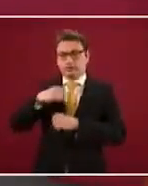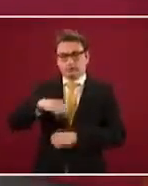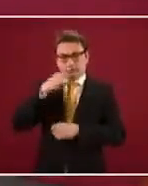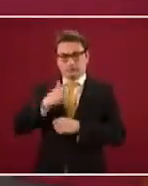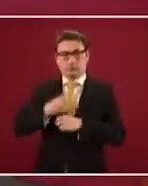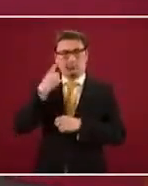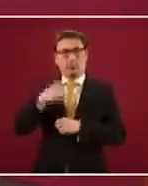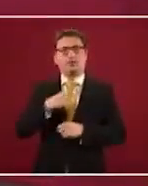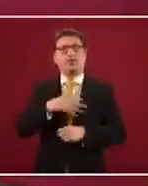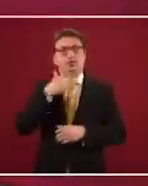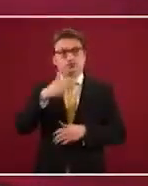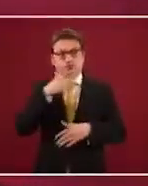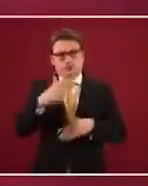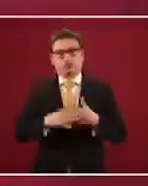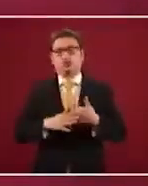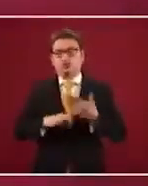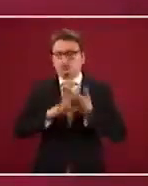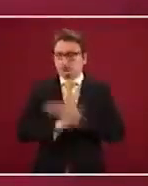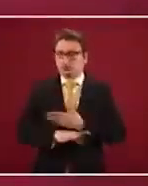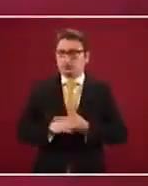del combate a la corrupción,